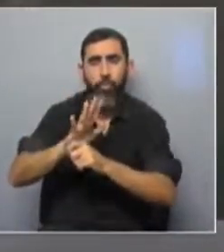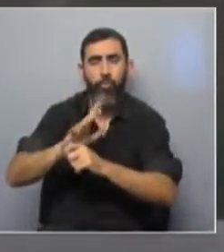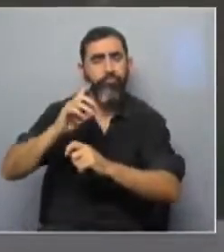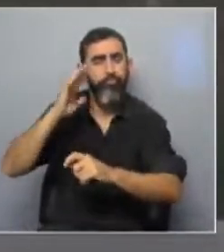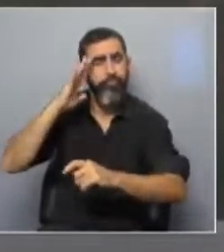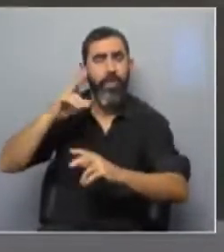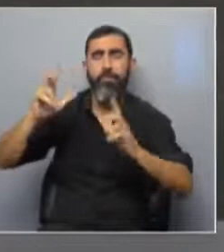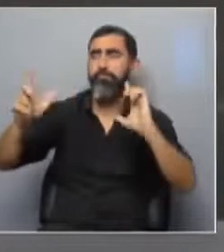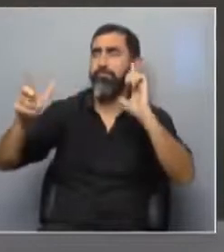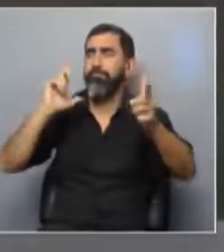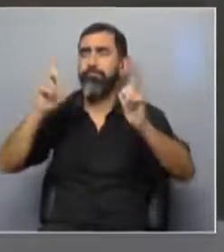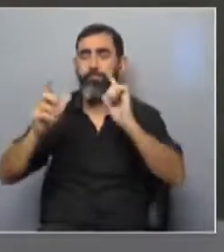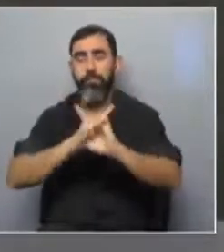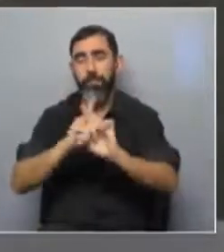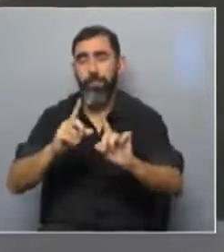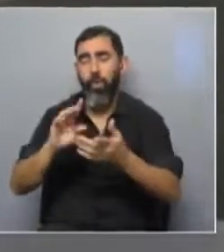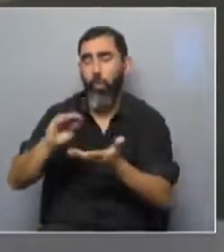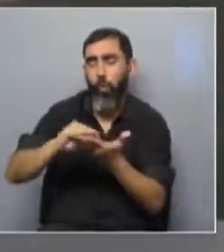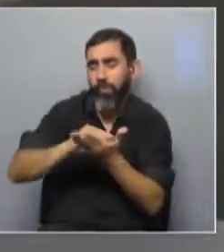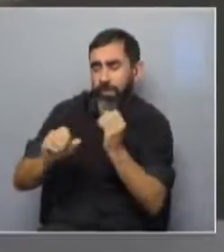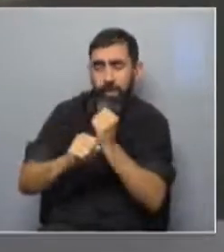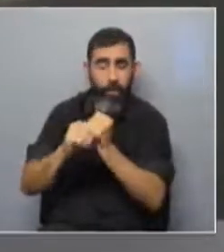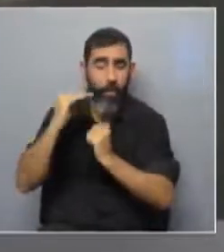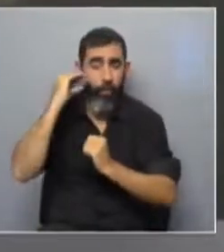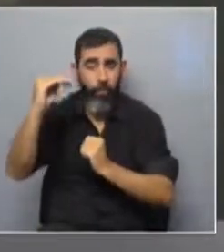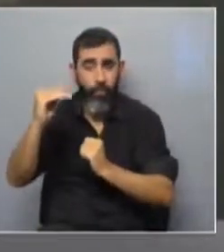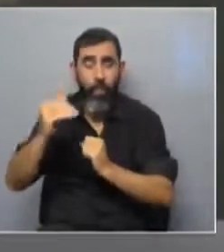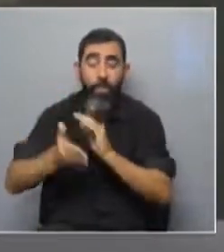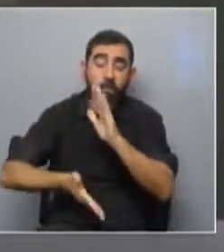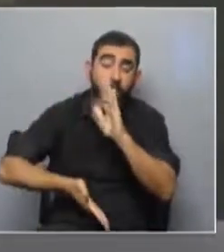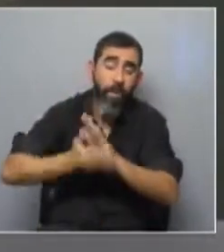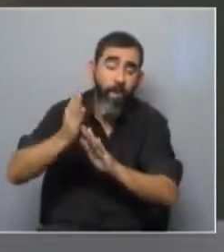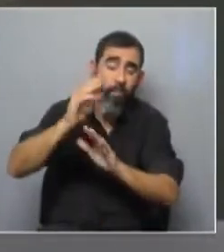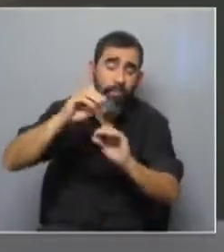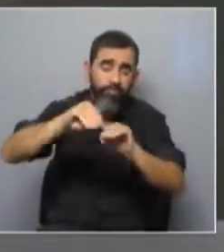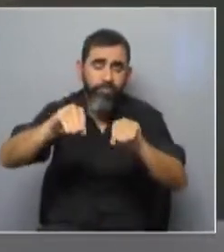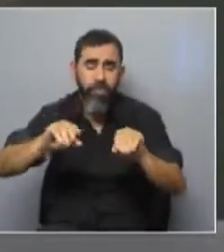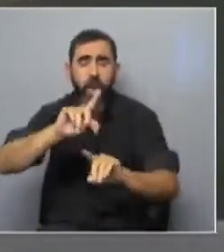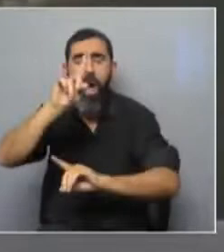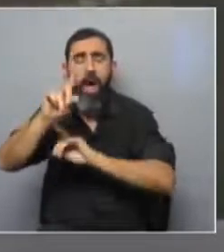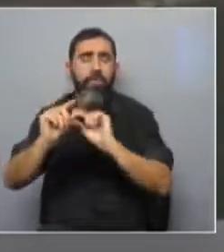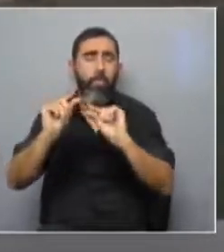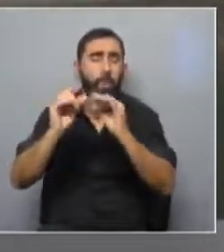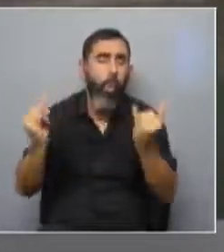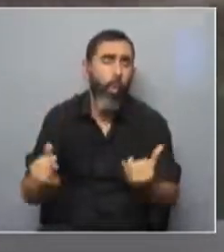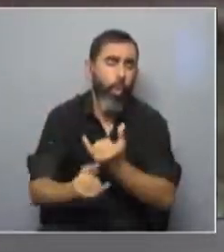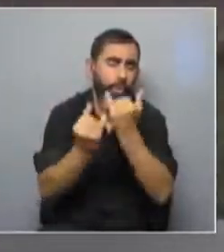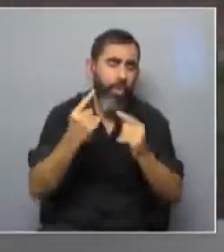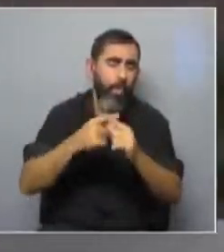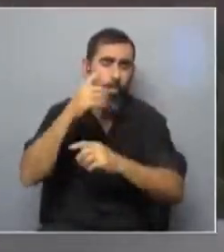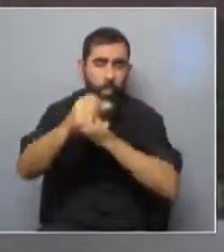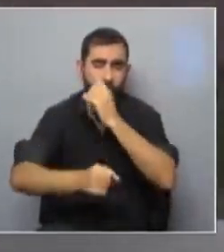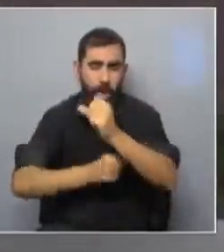que vivimos. No, somos oficinistas, profesores. Vamos al campo pocos días, un par de semanas al año.